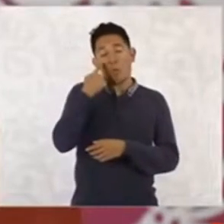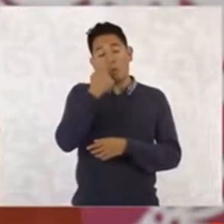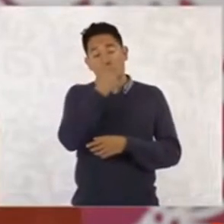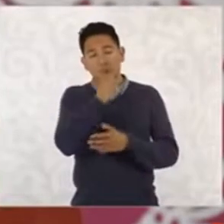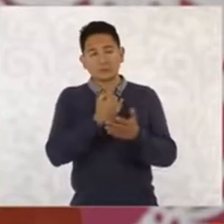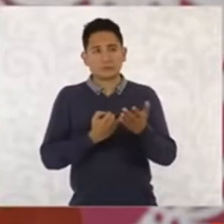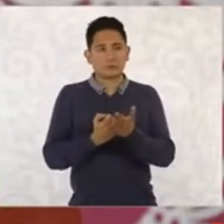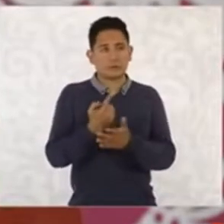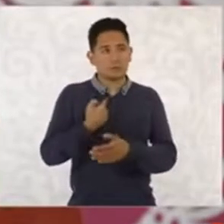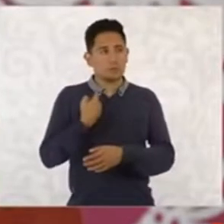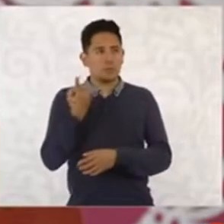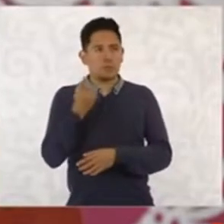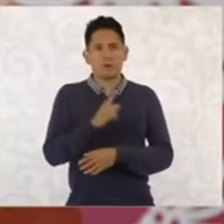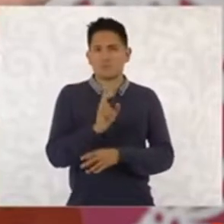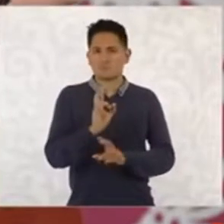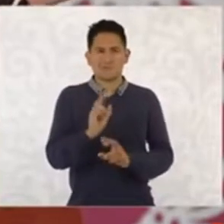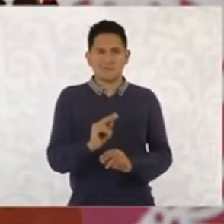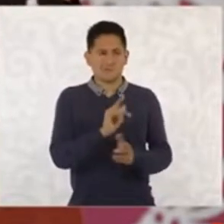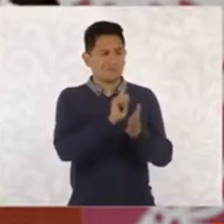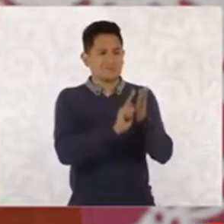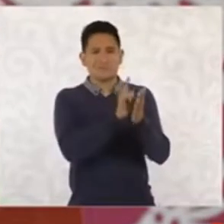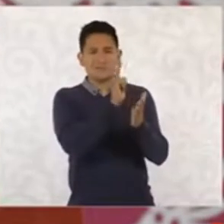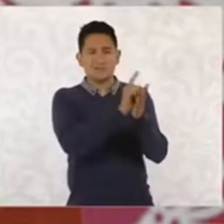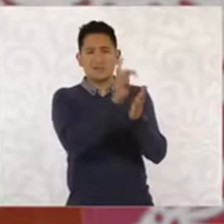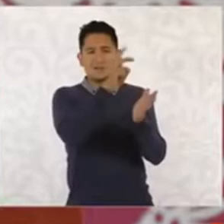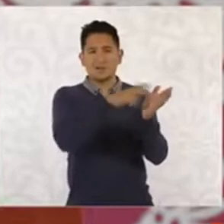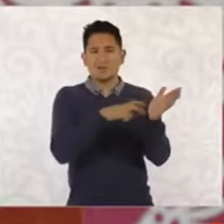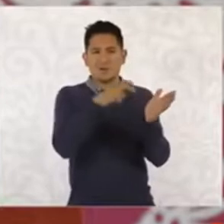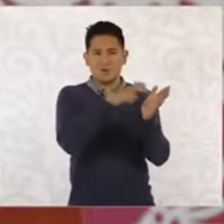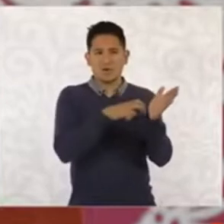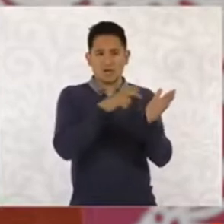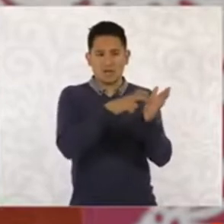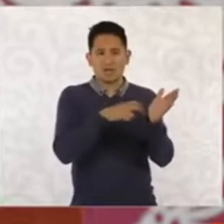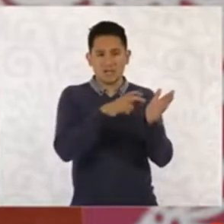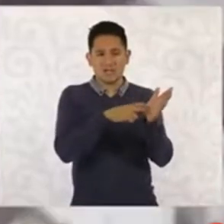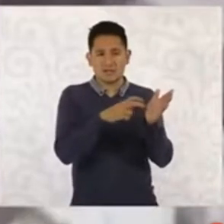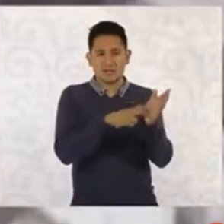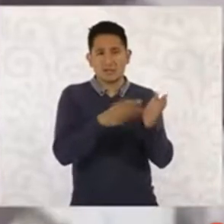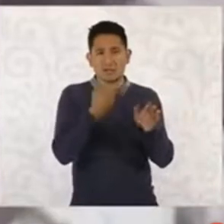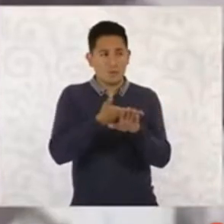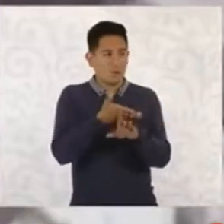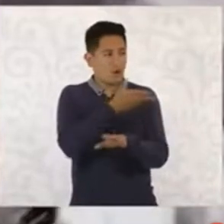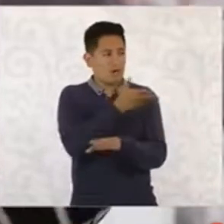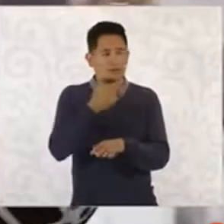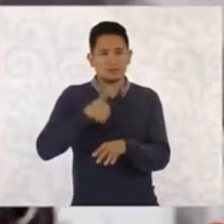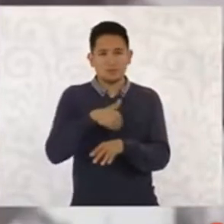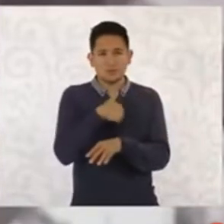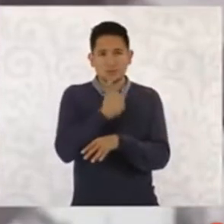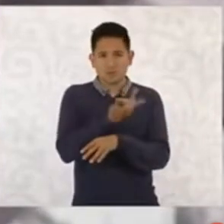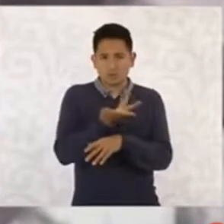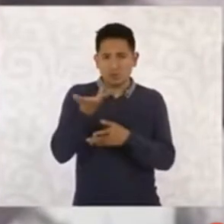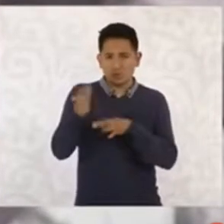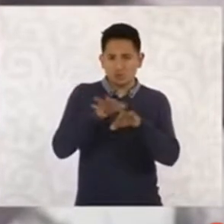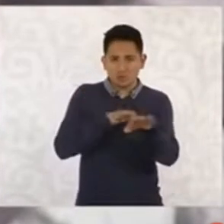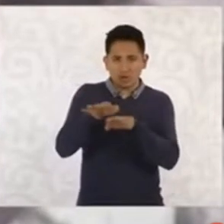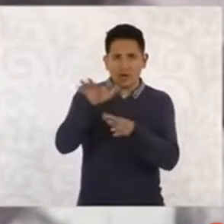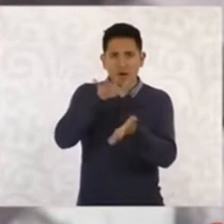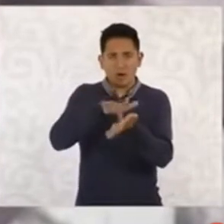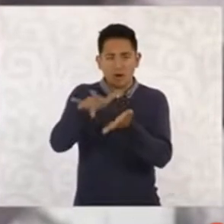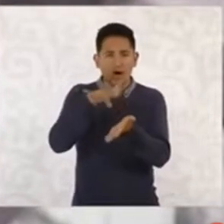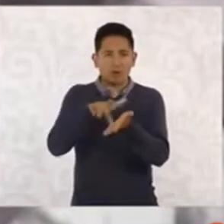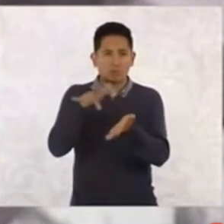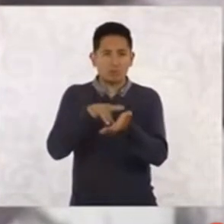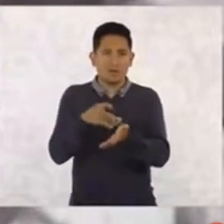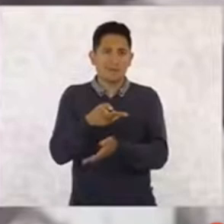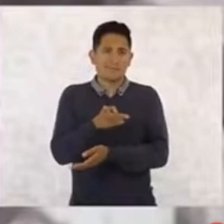norma y primero se permitió impulsar la inversión y el empleo, pero pues como se abusó, pues hubo pérdidas